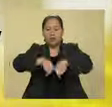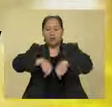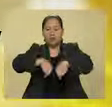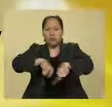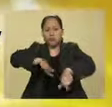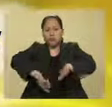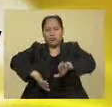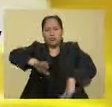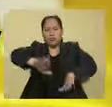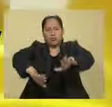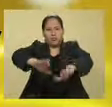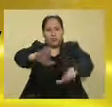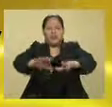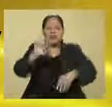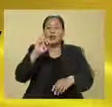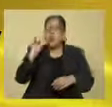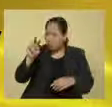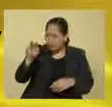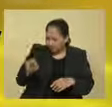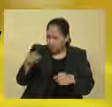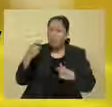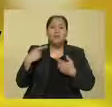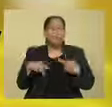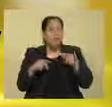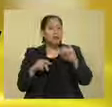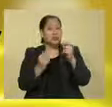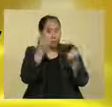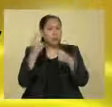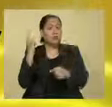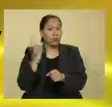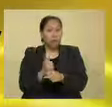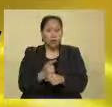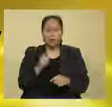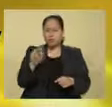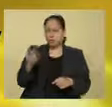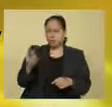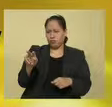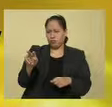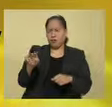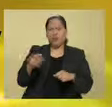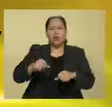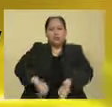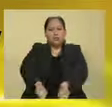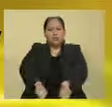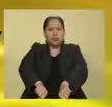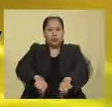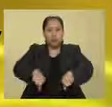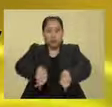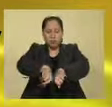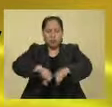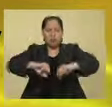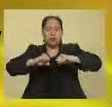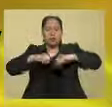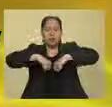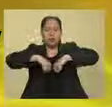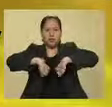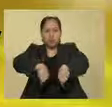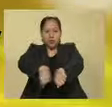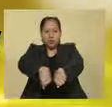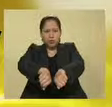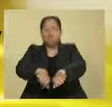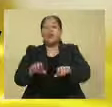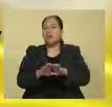extraña, o sea, sí lo ves en las piernas de las personas. Lo puedes ver, si lo detectas, ¿no? A simple vista, que tienen las rodillas muy hacia adentro, y evidentemente eso va a